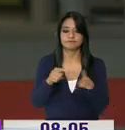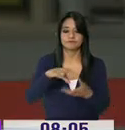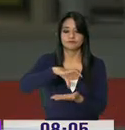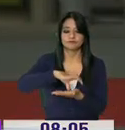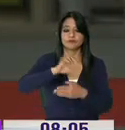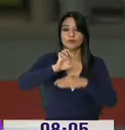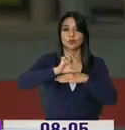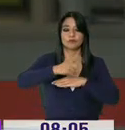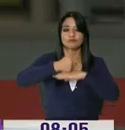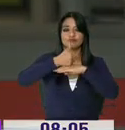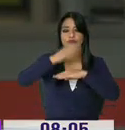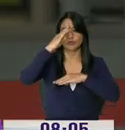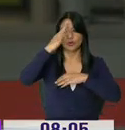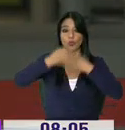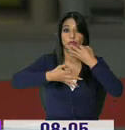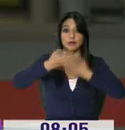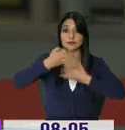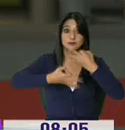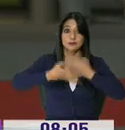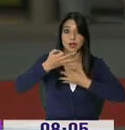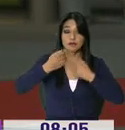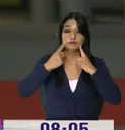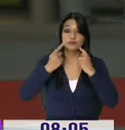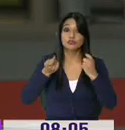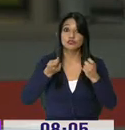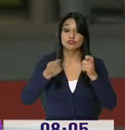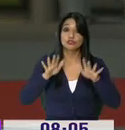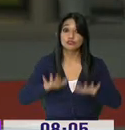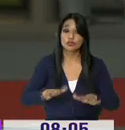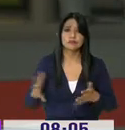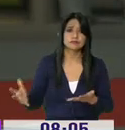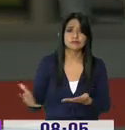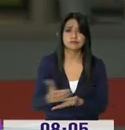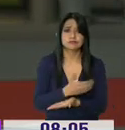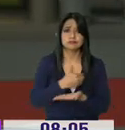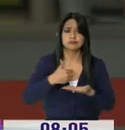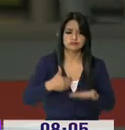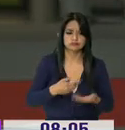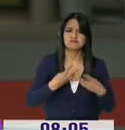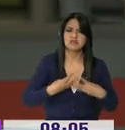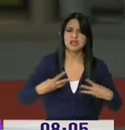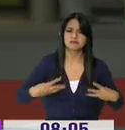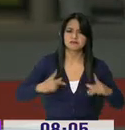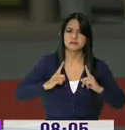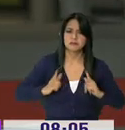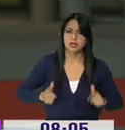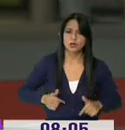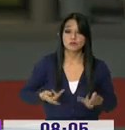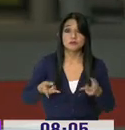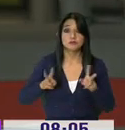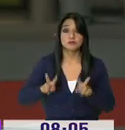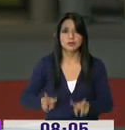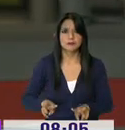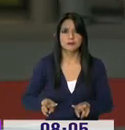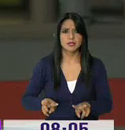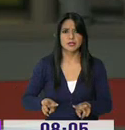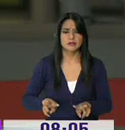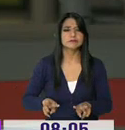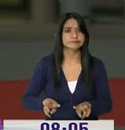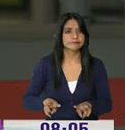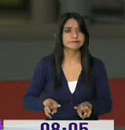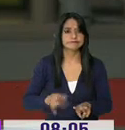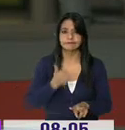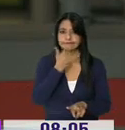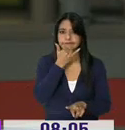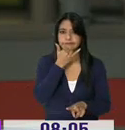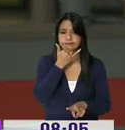país, agentes de la Policía Judicial durante operativos de control decomisaron insumos sanitarios, además sacaron del mercado, y sobre todo del mercado informal,